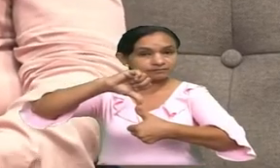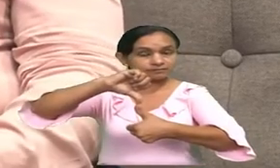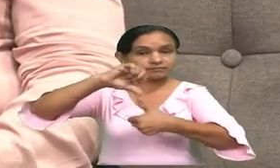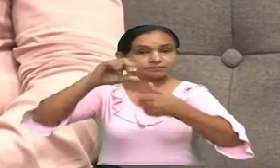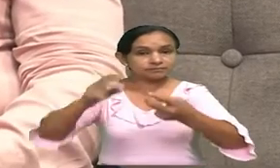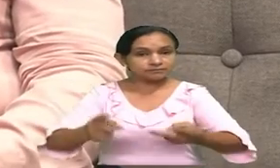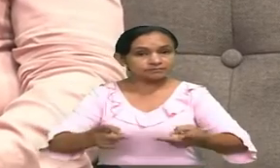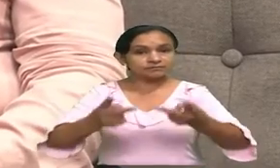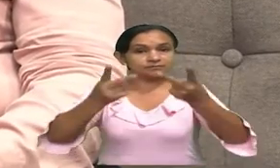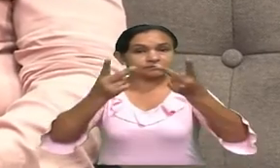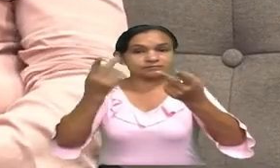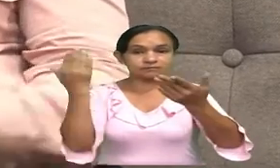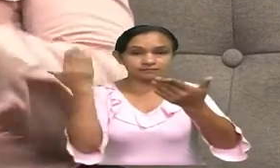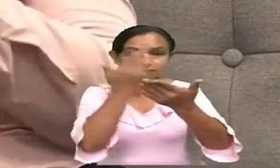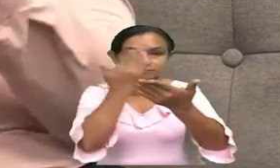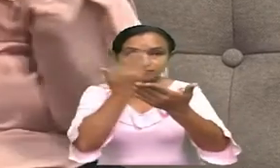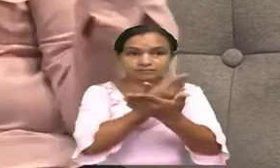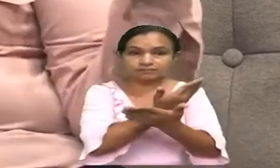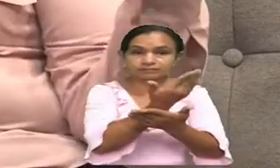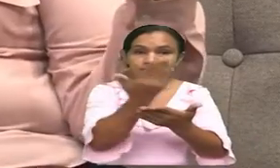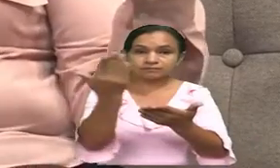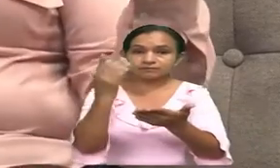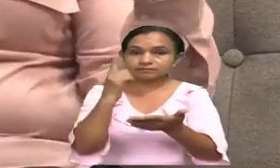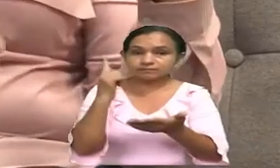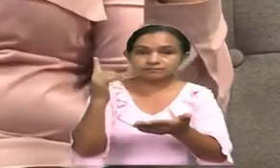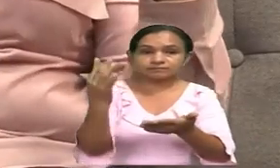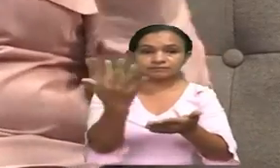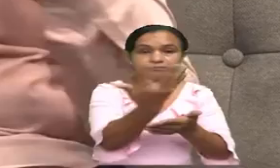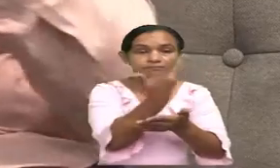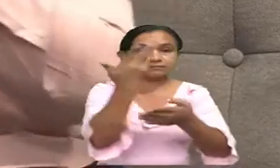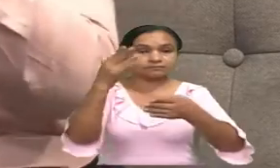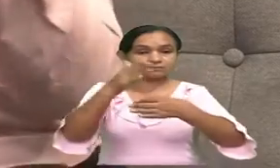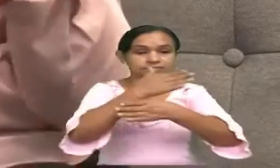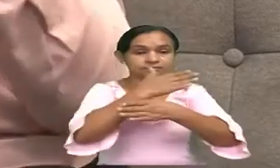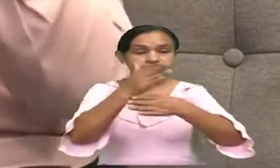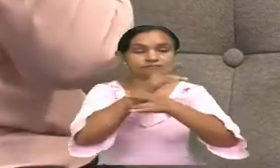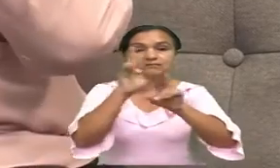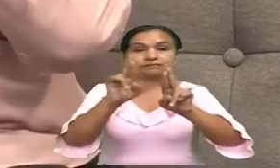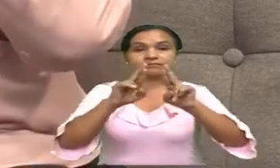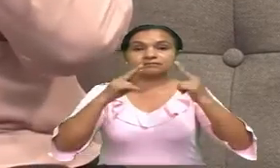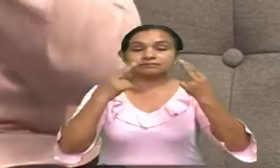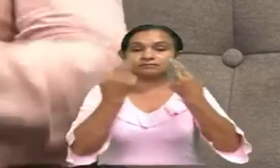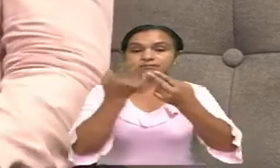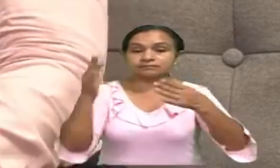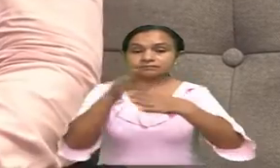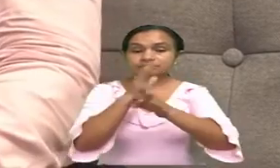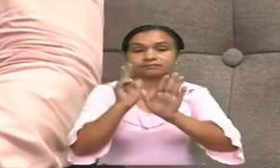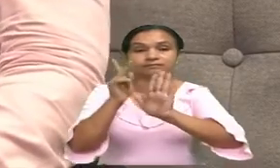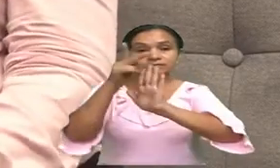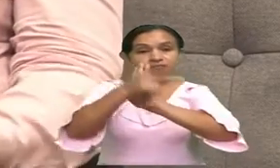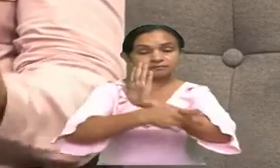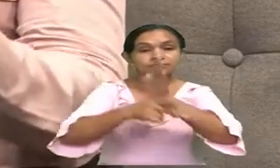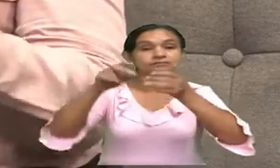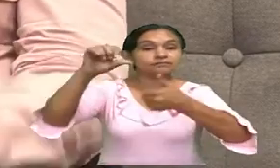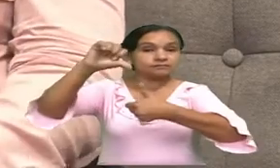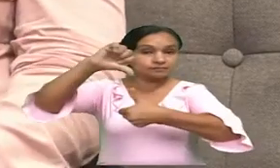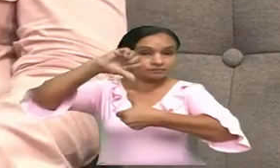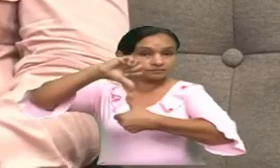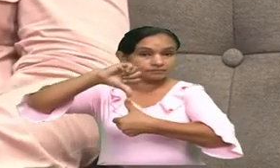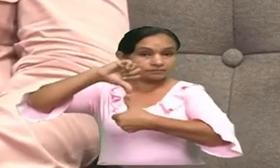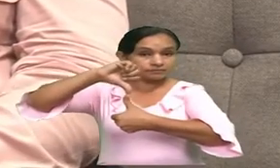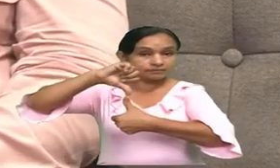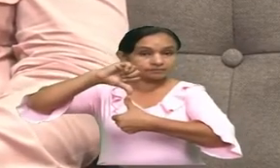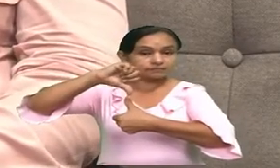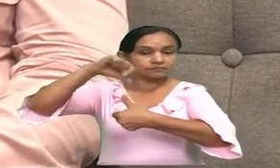vida estudiantil. Entonces, todos estos okay. sistemas sesionan en los distintos países de Centroamérica. Y en este